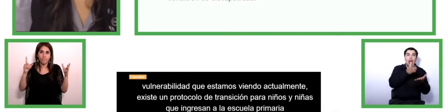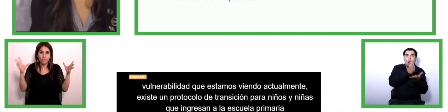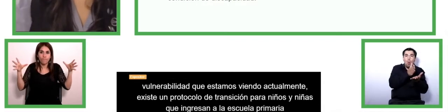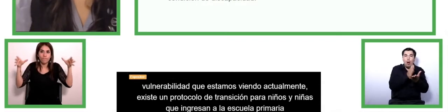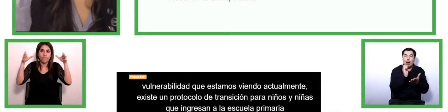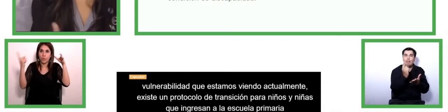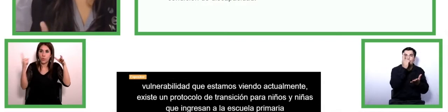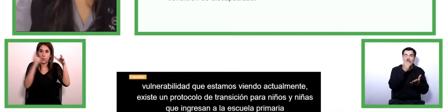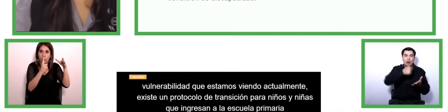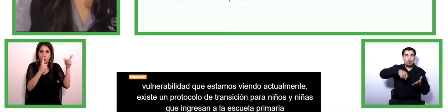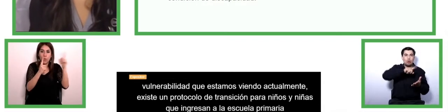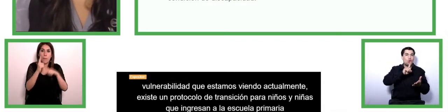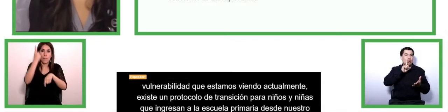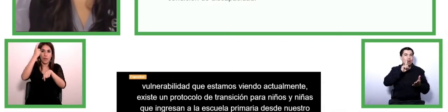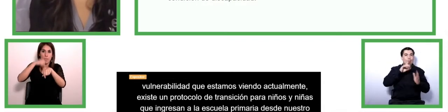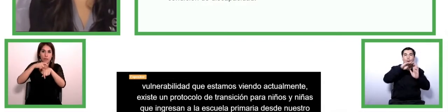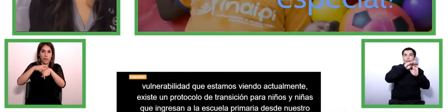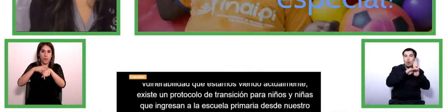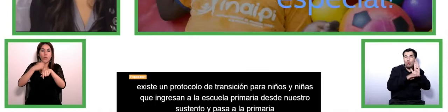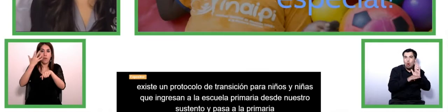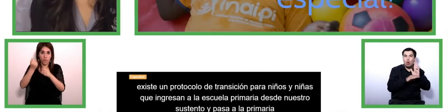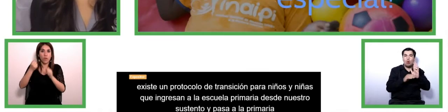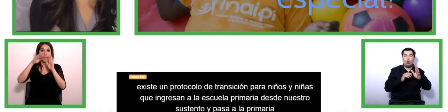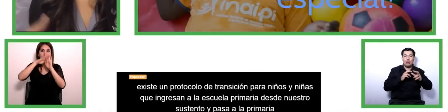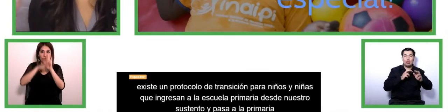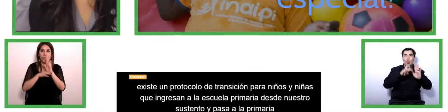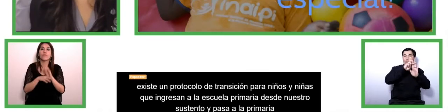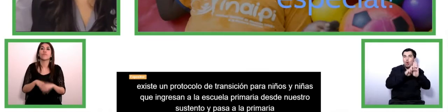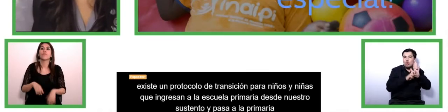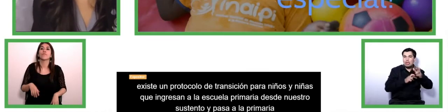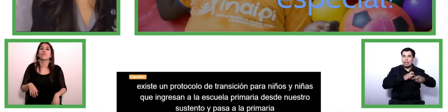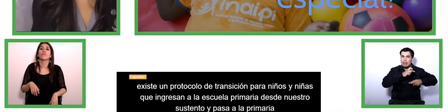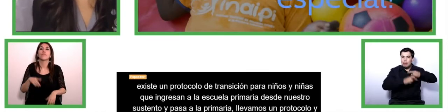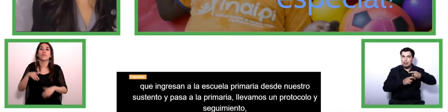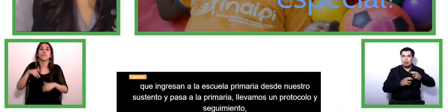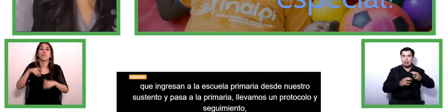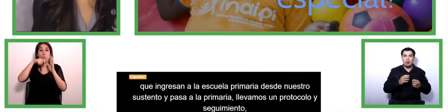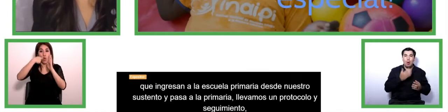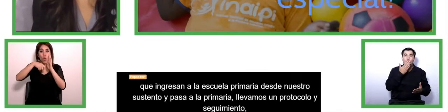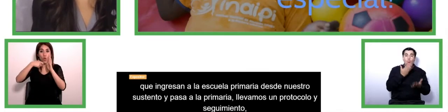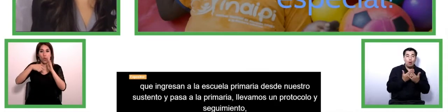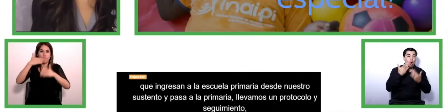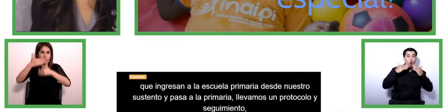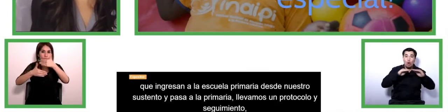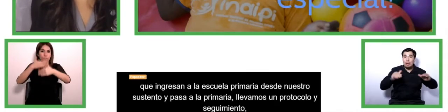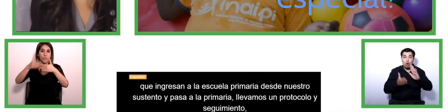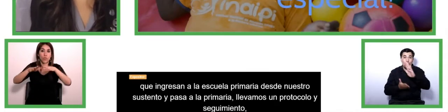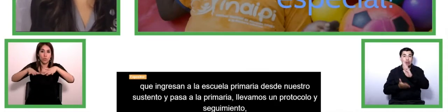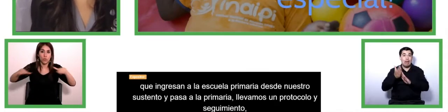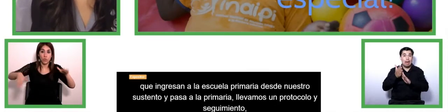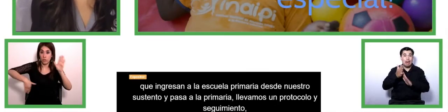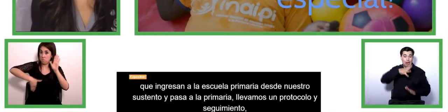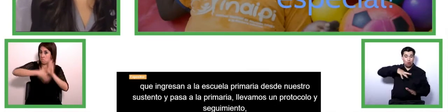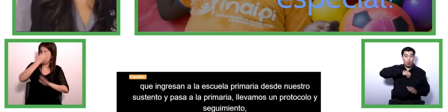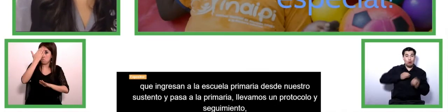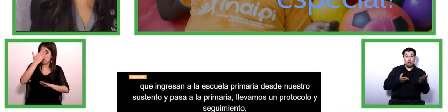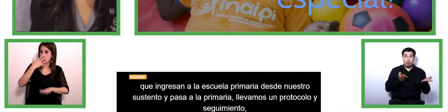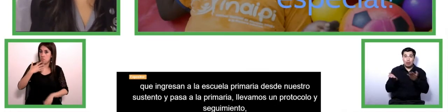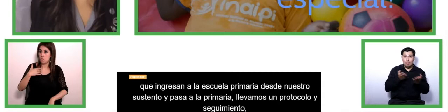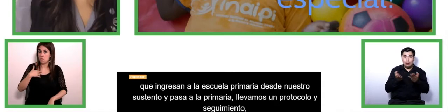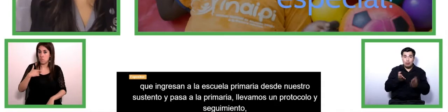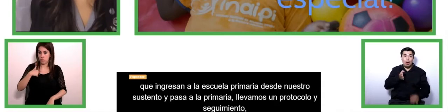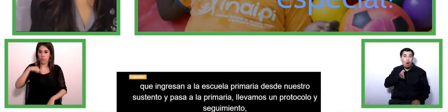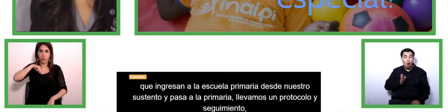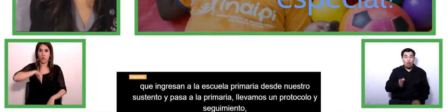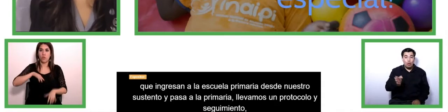escuela primaria. Llevamos un protocolo y un seguimiento que continúa un año después de que los niños salen de nuestros servicios para asegurarnos